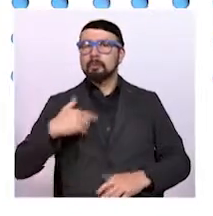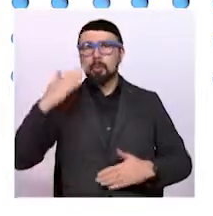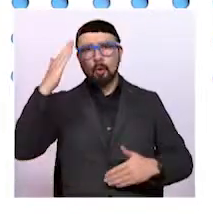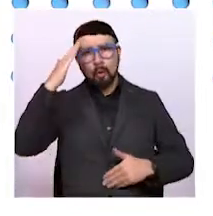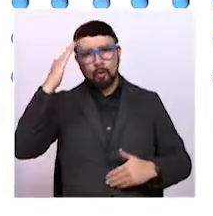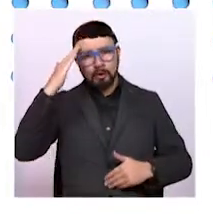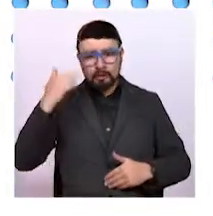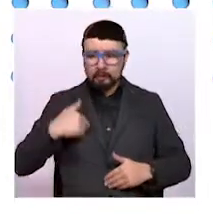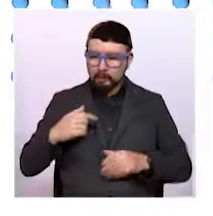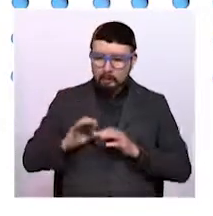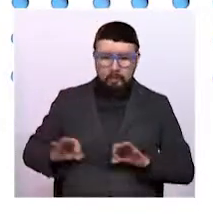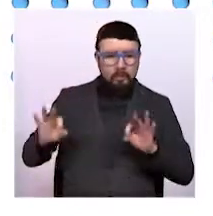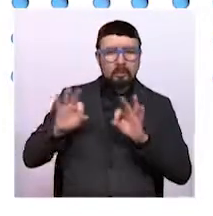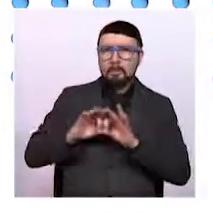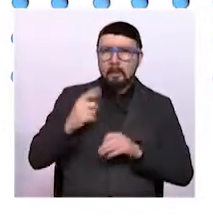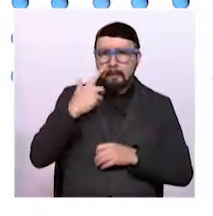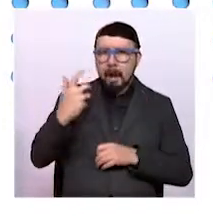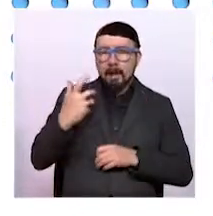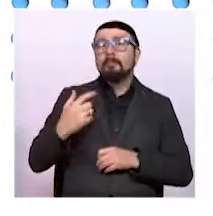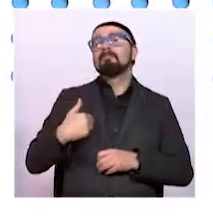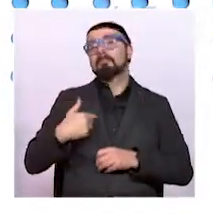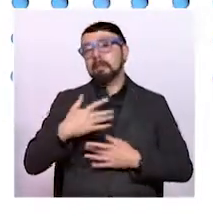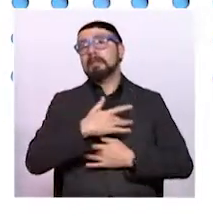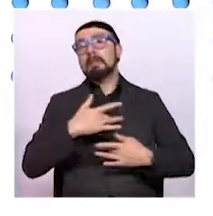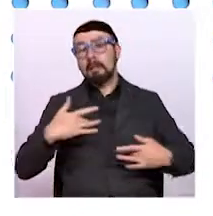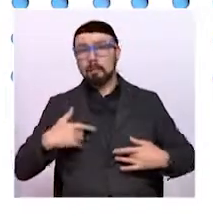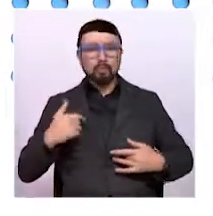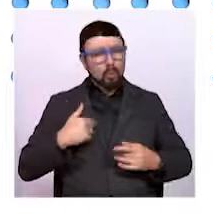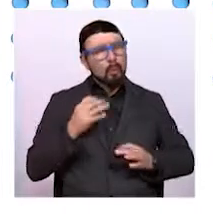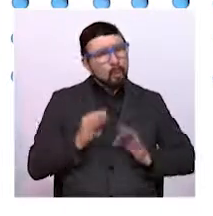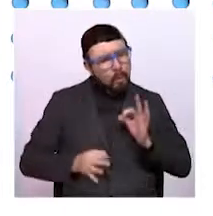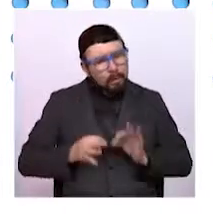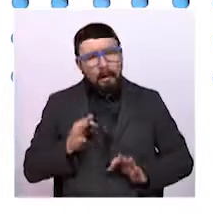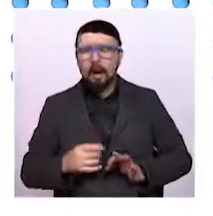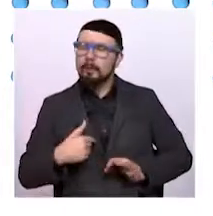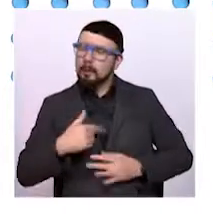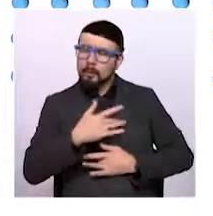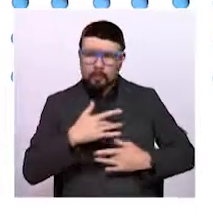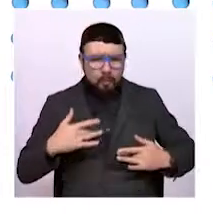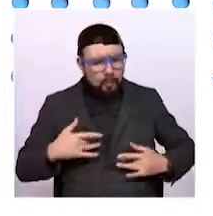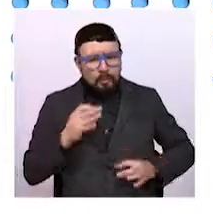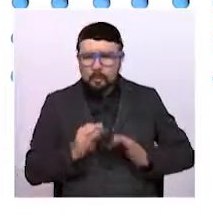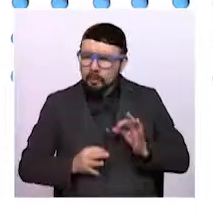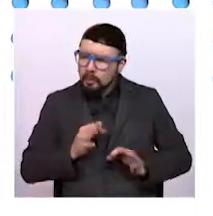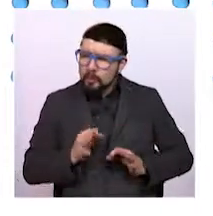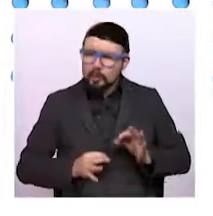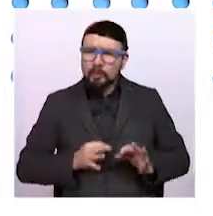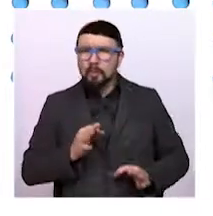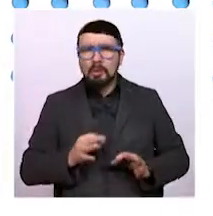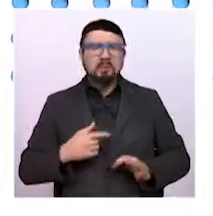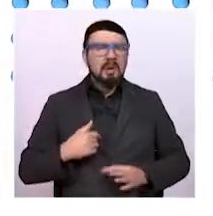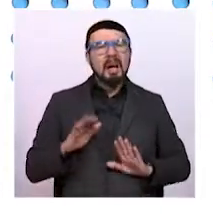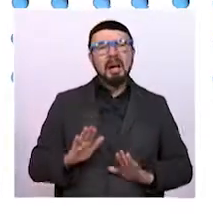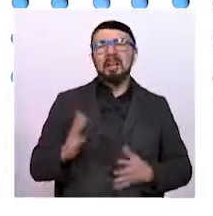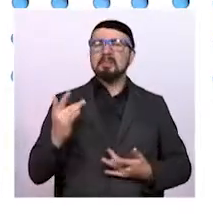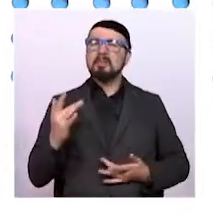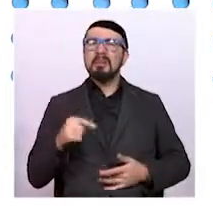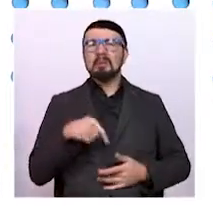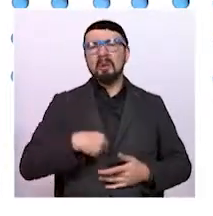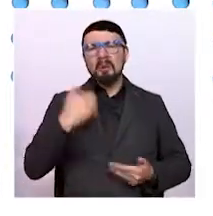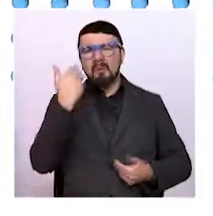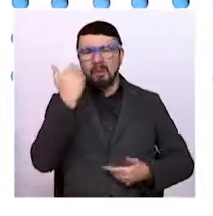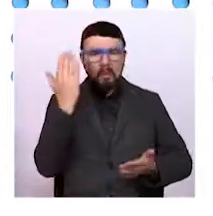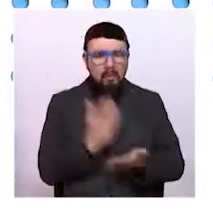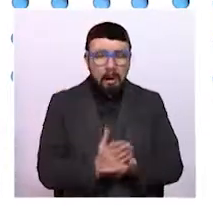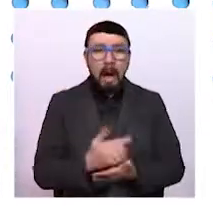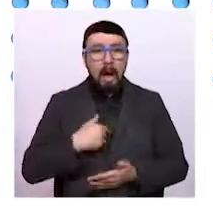es nuestra salud que podemos cuidarla que no tenemos que esperar a estar enfermos para cuidarnos para prevenir que estas